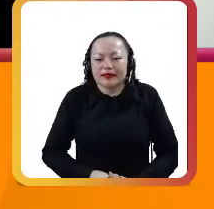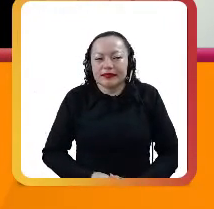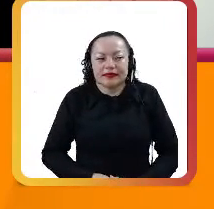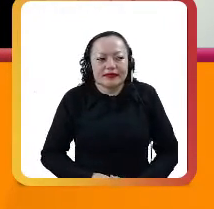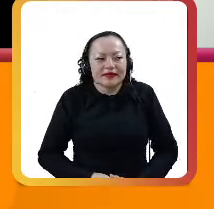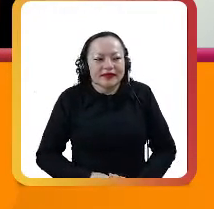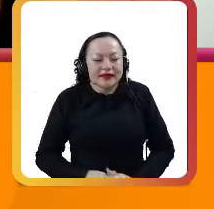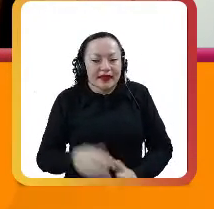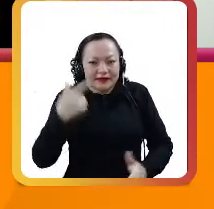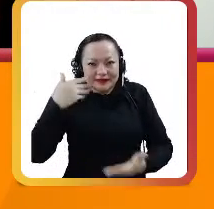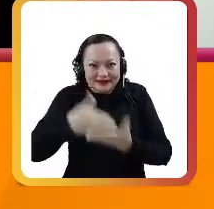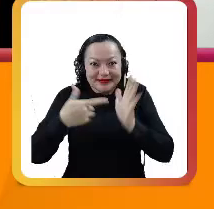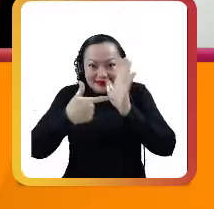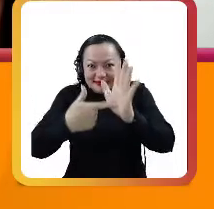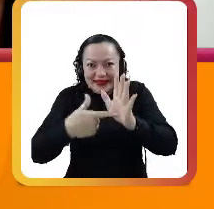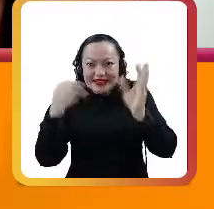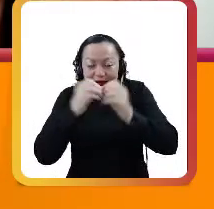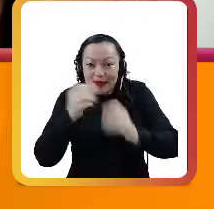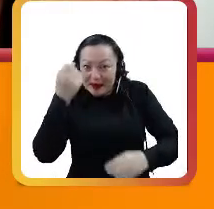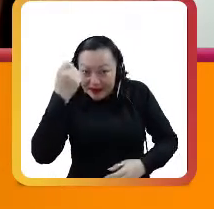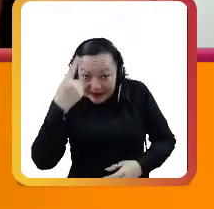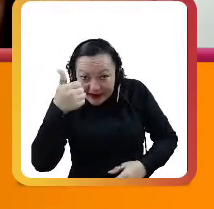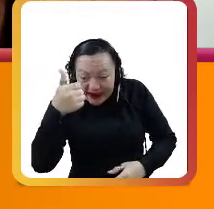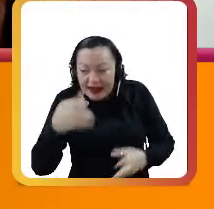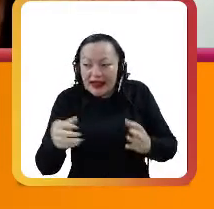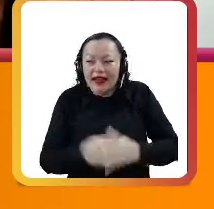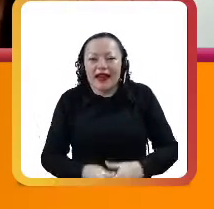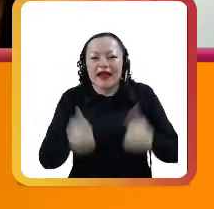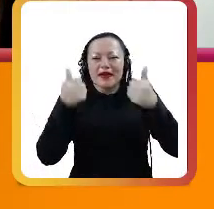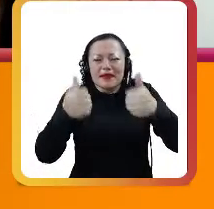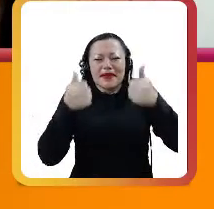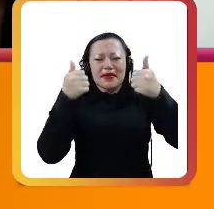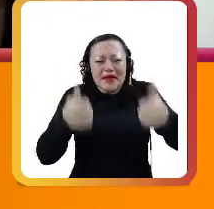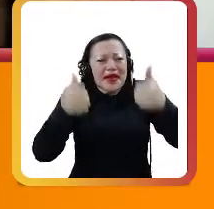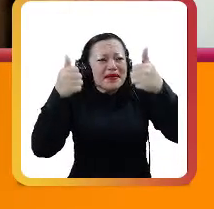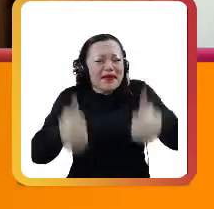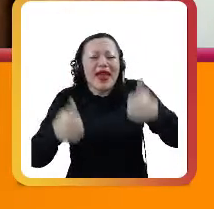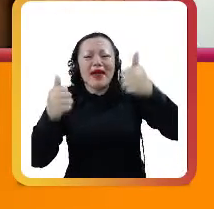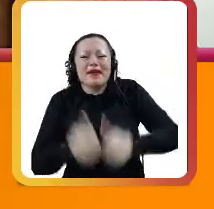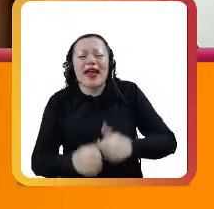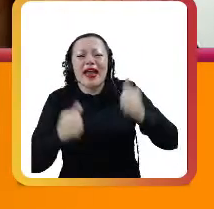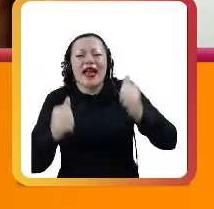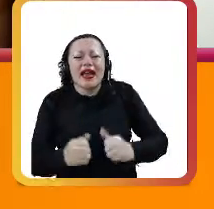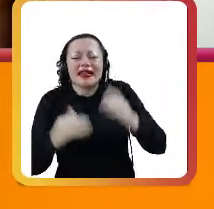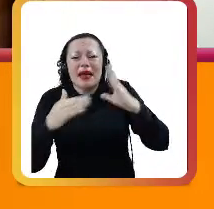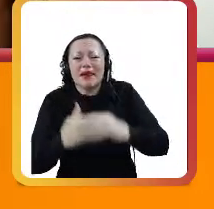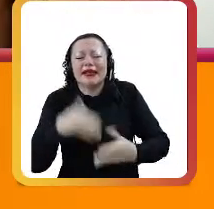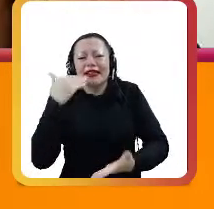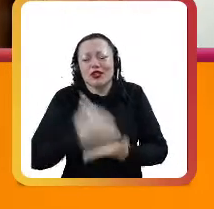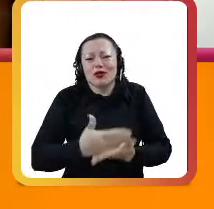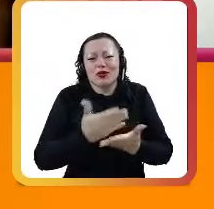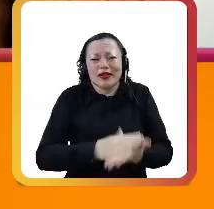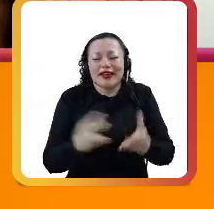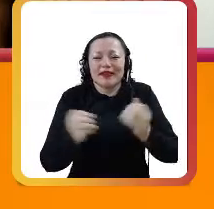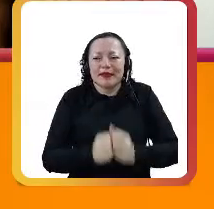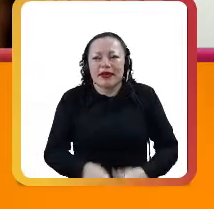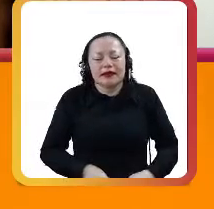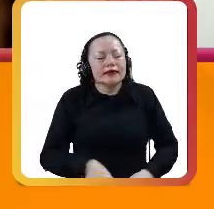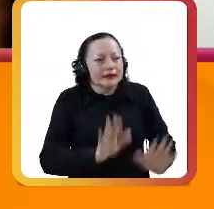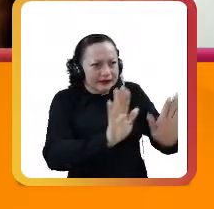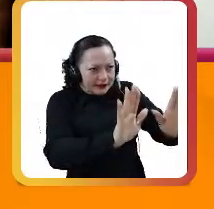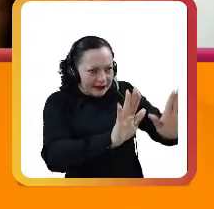Ahí está. Bien. Bueno. ¡Pan de yucas! ¿Yo? ¡Pan de yucas! No, pero antes quiero dar una frase